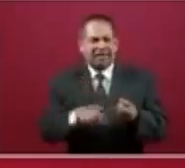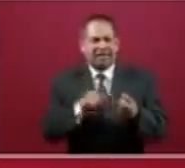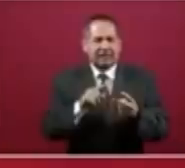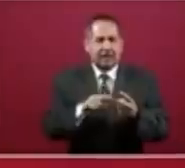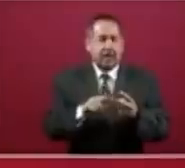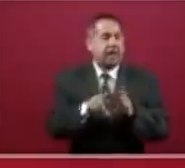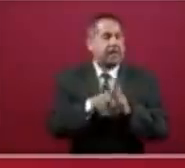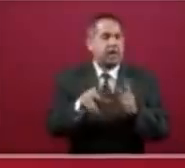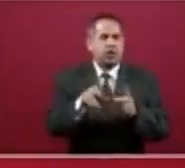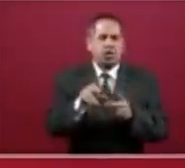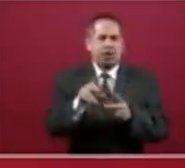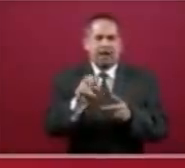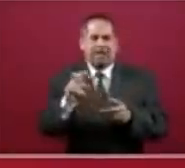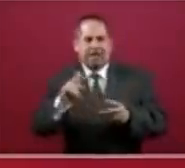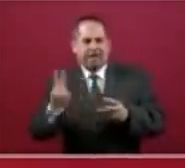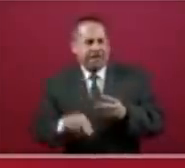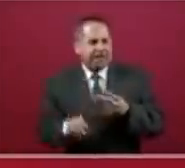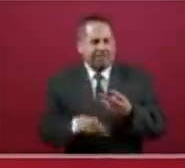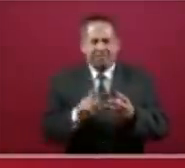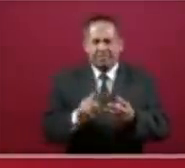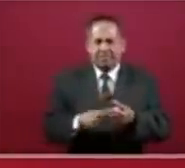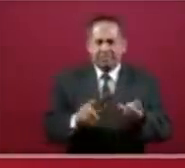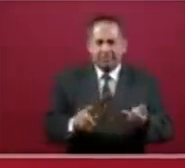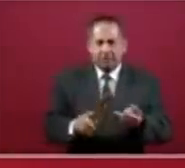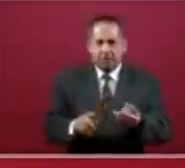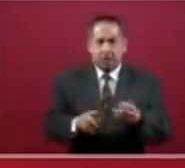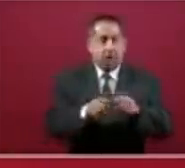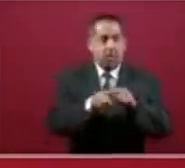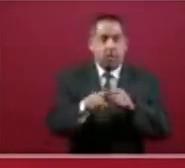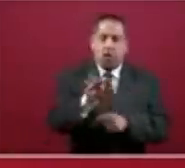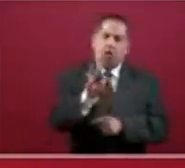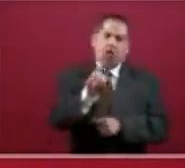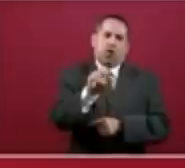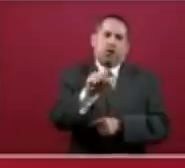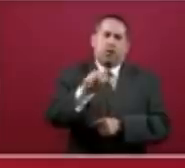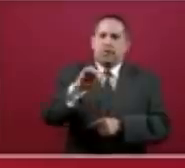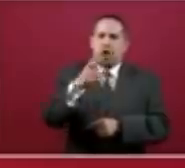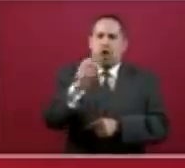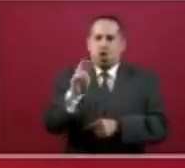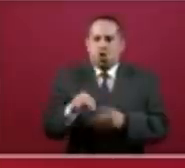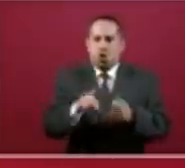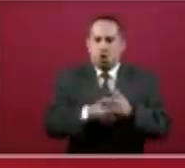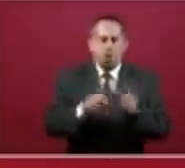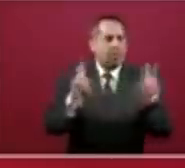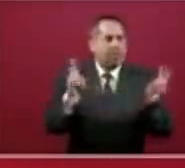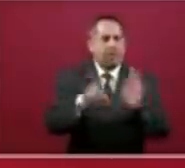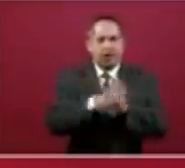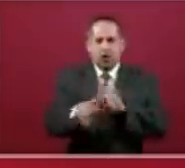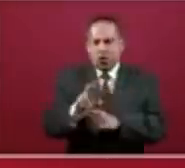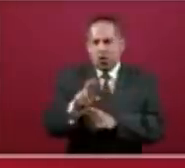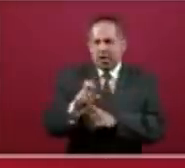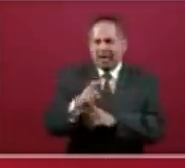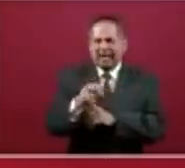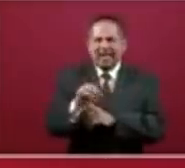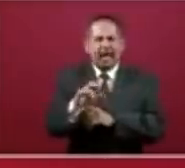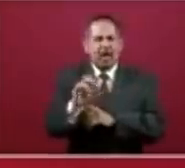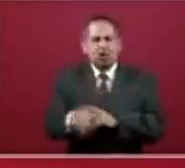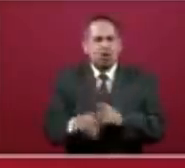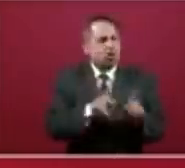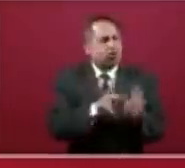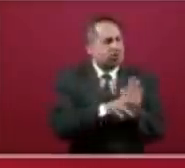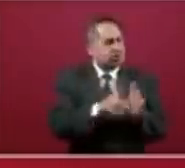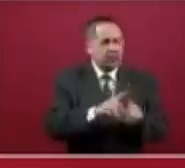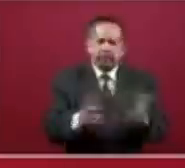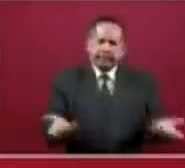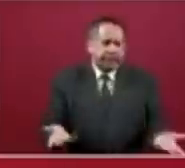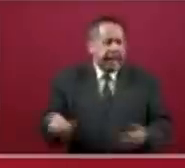del Diario del Hogar, los hermanos Flores Magón, con Regeneración. Entonces, siempre ha